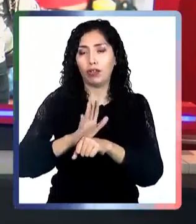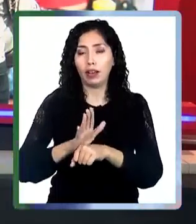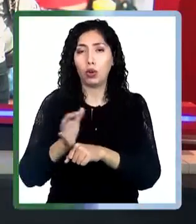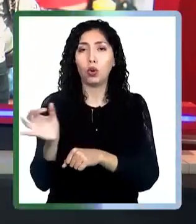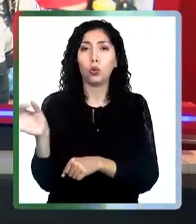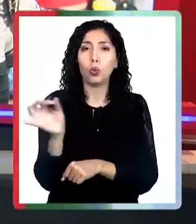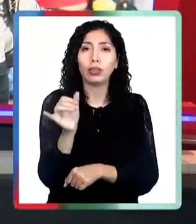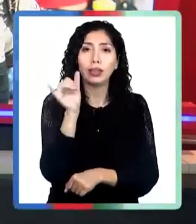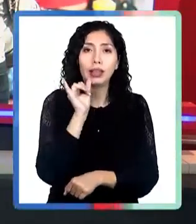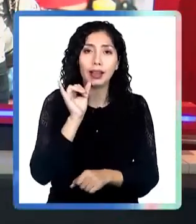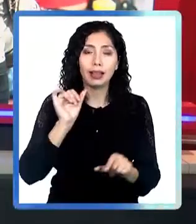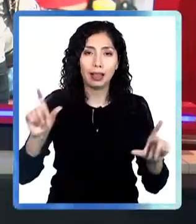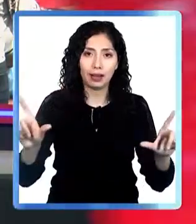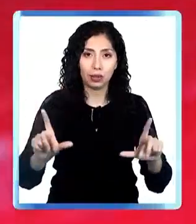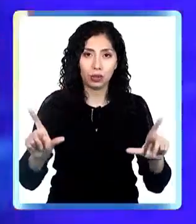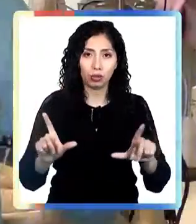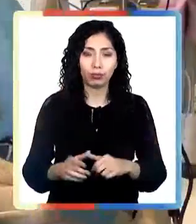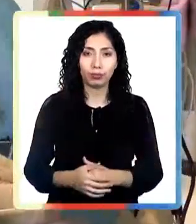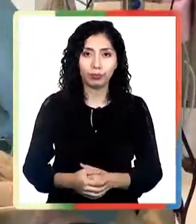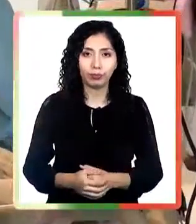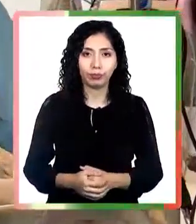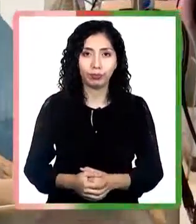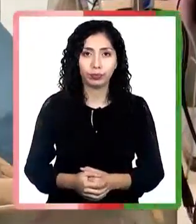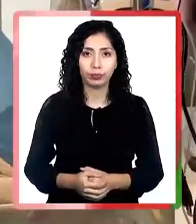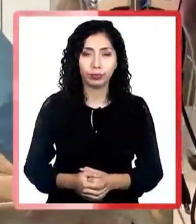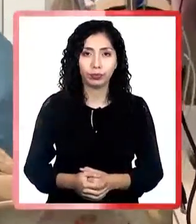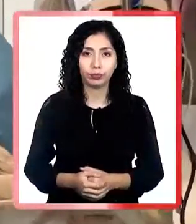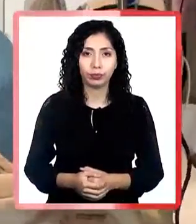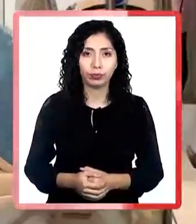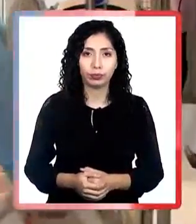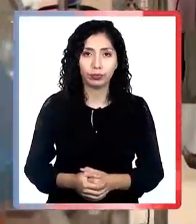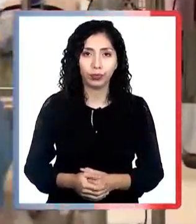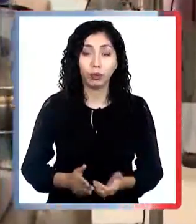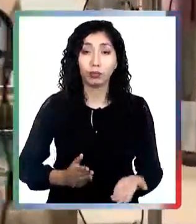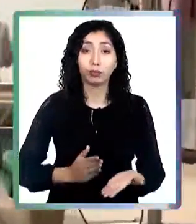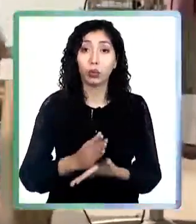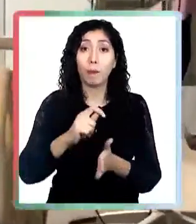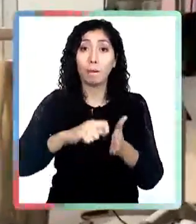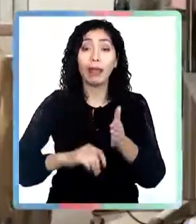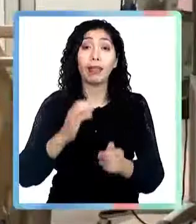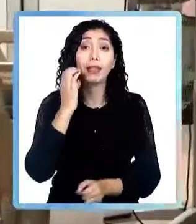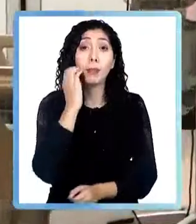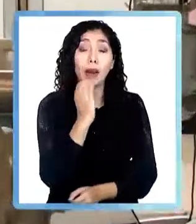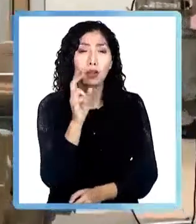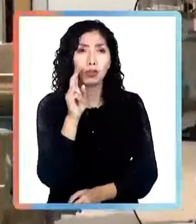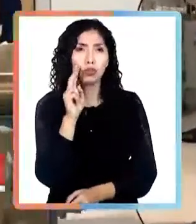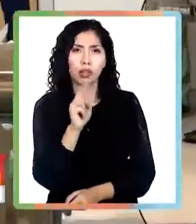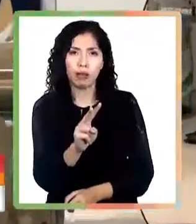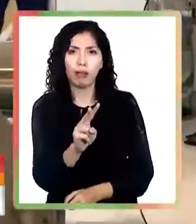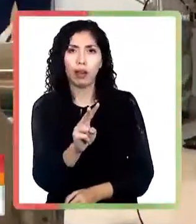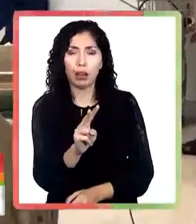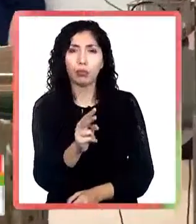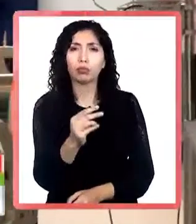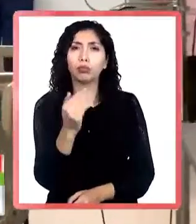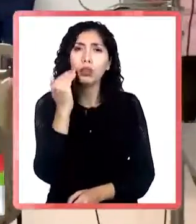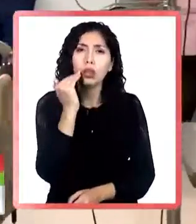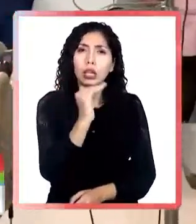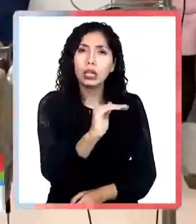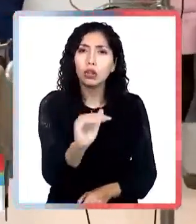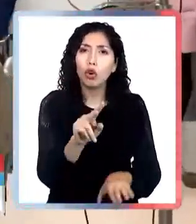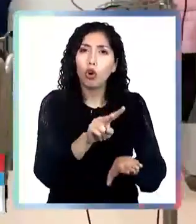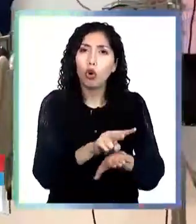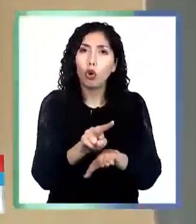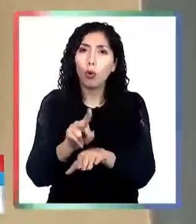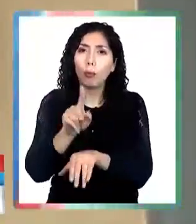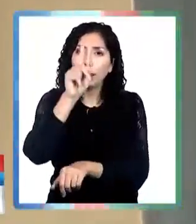cuenta y televisión desde inicios de mayo se ha visto un aumento de niños hospitalizados